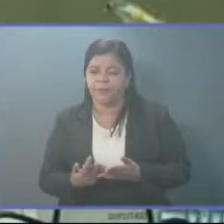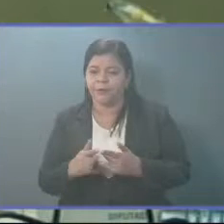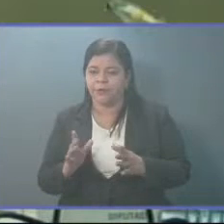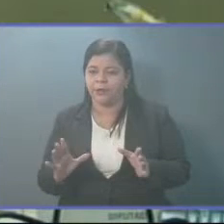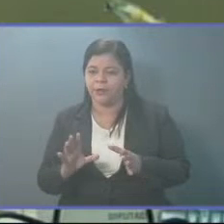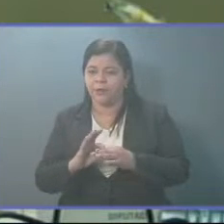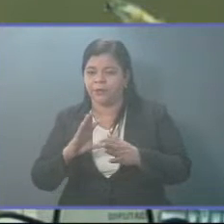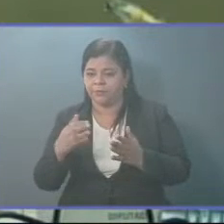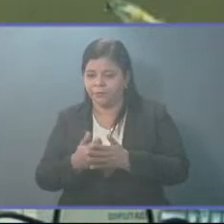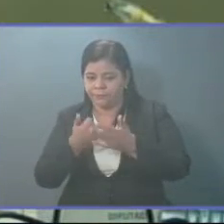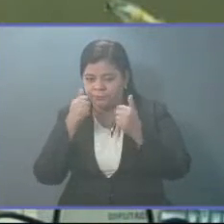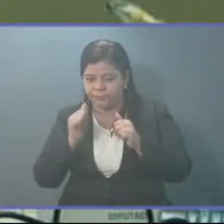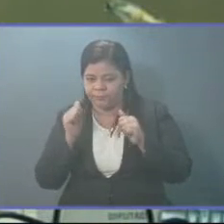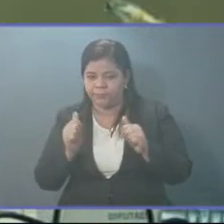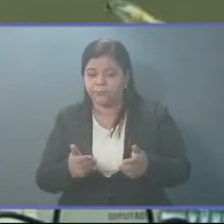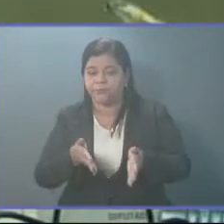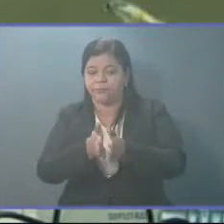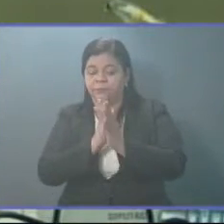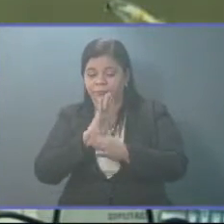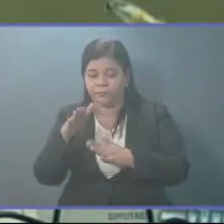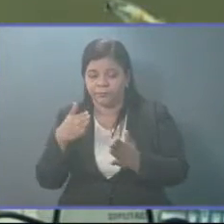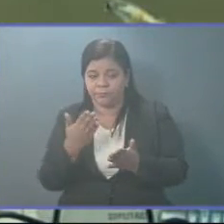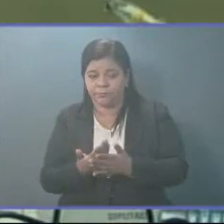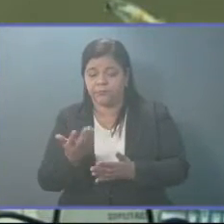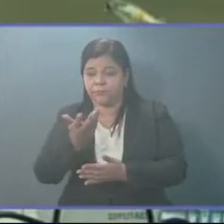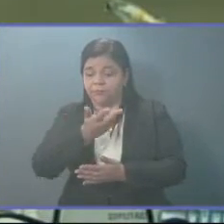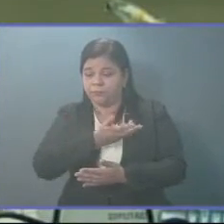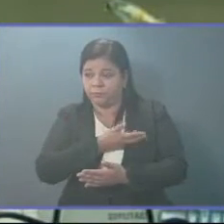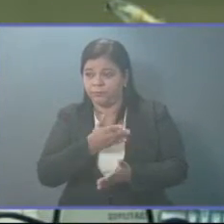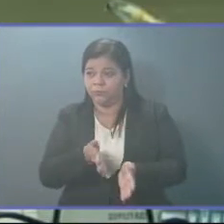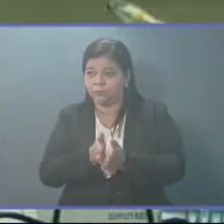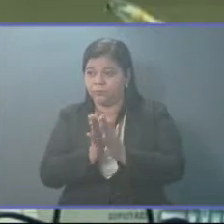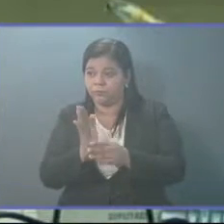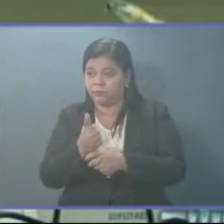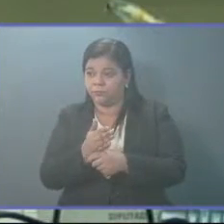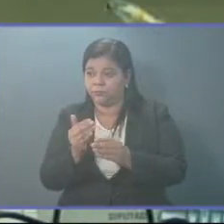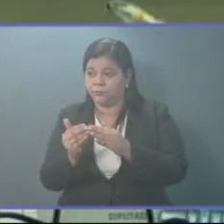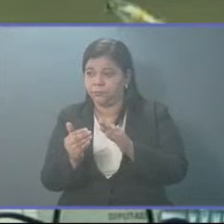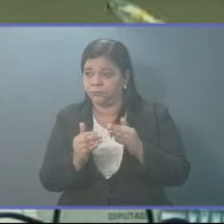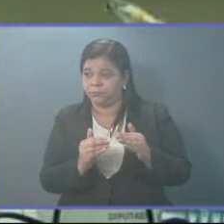ASMEI en bases magisteriales y Cineduco.